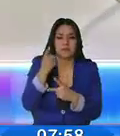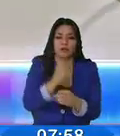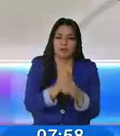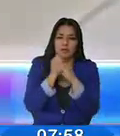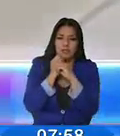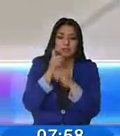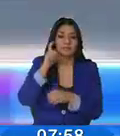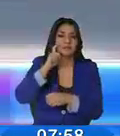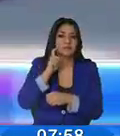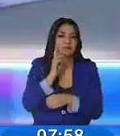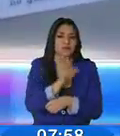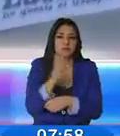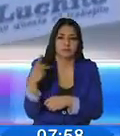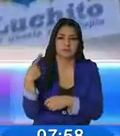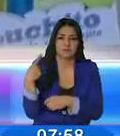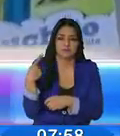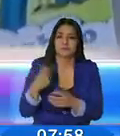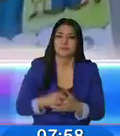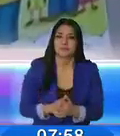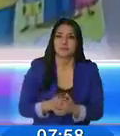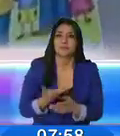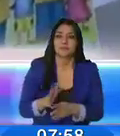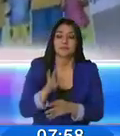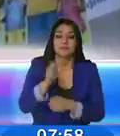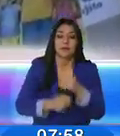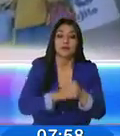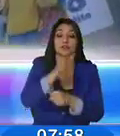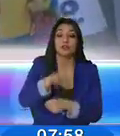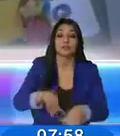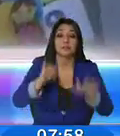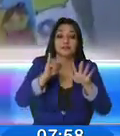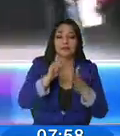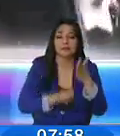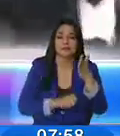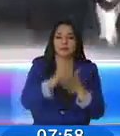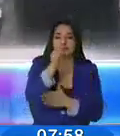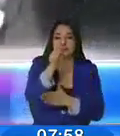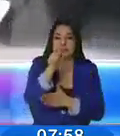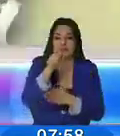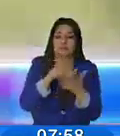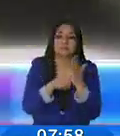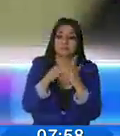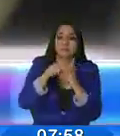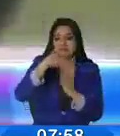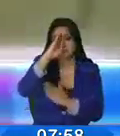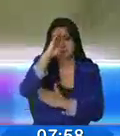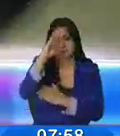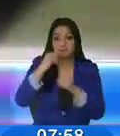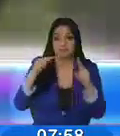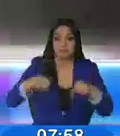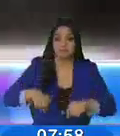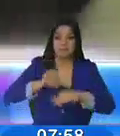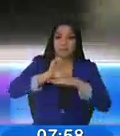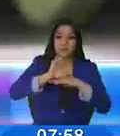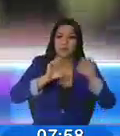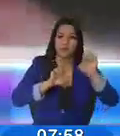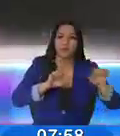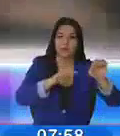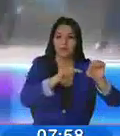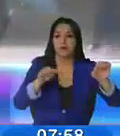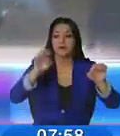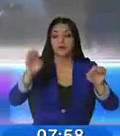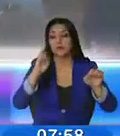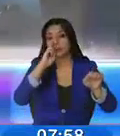Nacional contra la Trata de Personas fue aprobado en el 2006. Según el Ministerio del Interior, en Ecuador, entre enero y junio